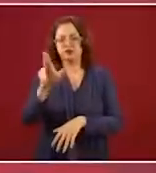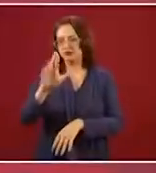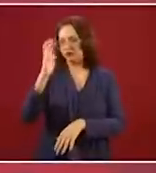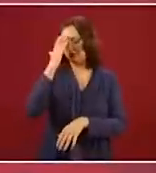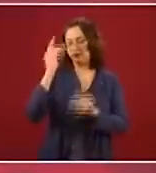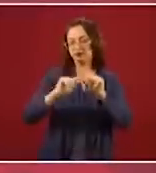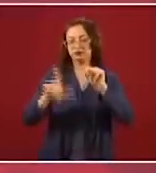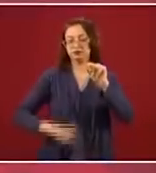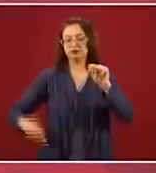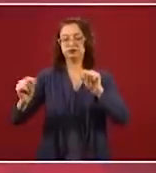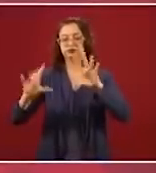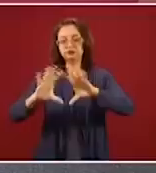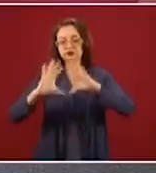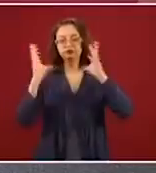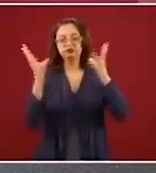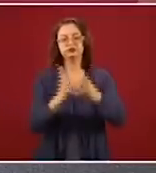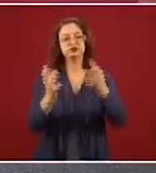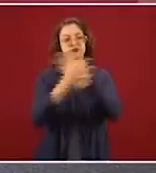nacional, mundial.